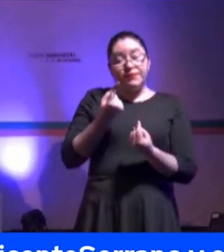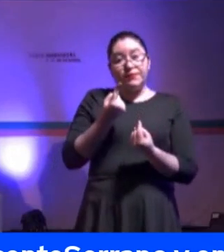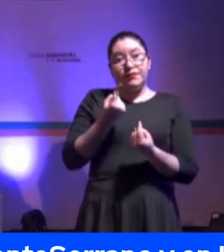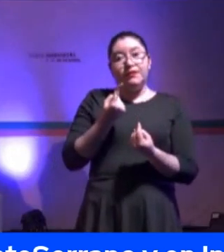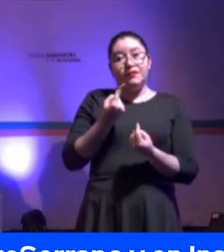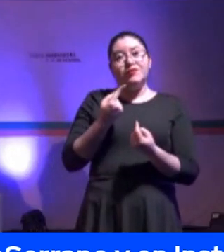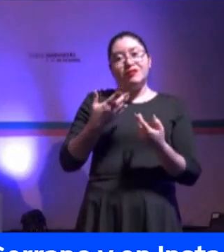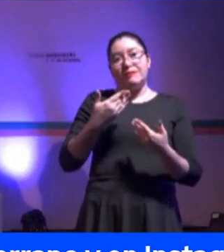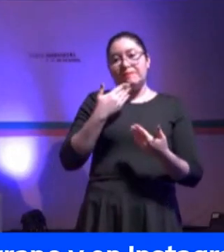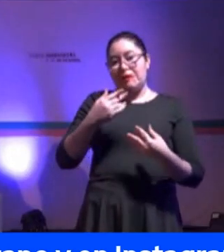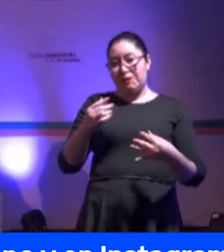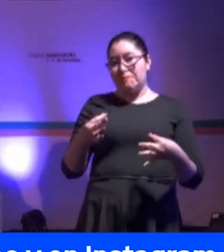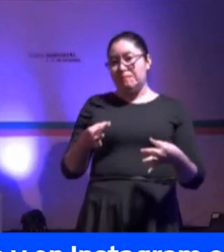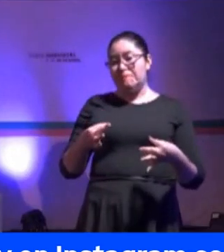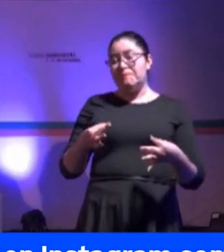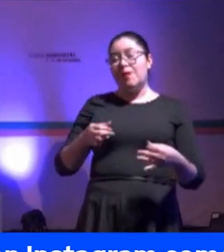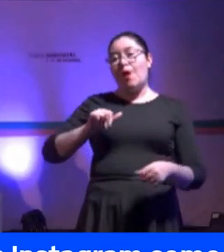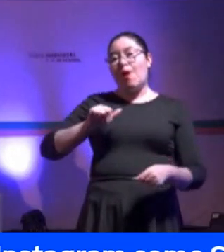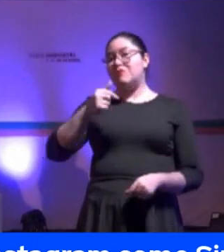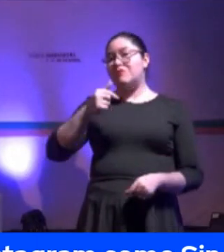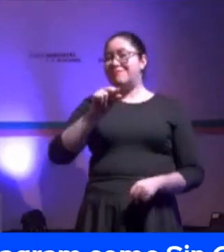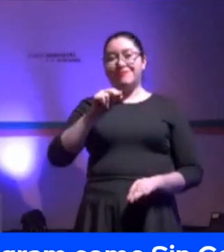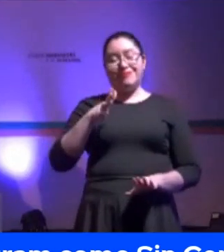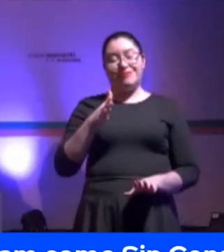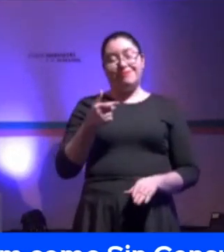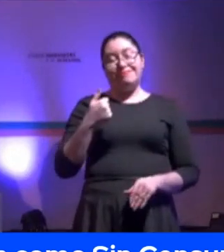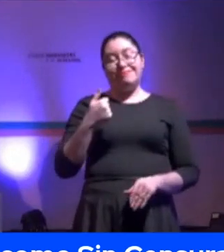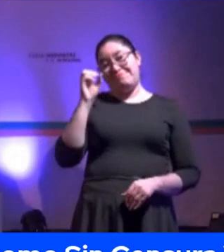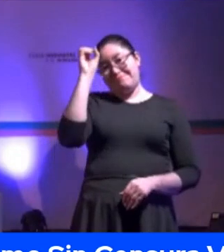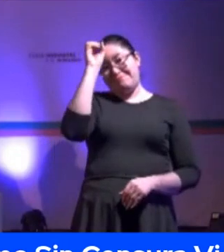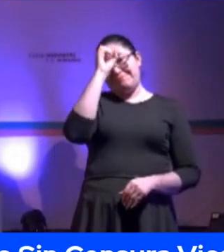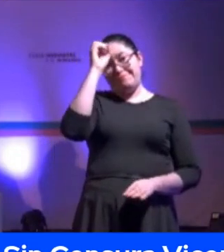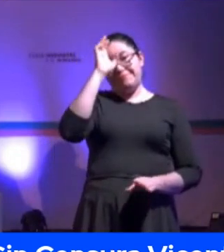sobreviviremos, otros no. Yo eso es lo que veo.